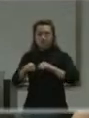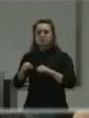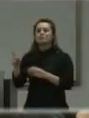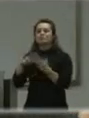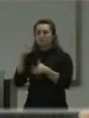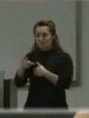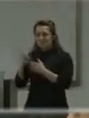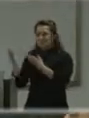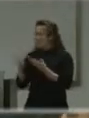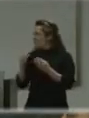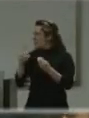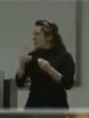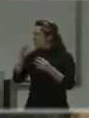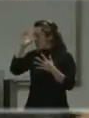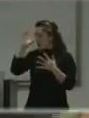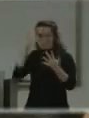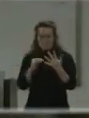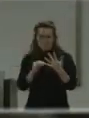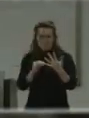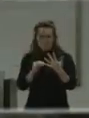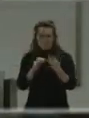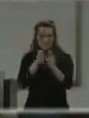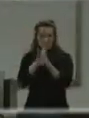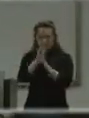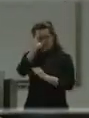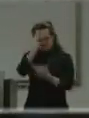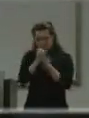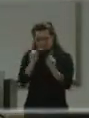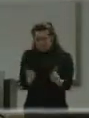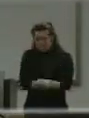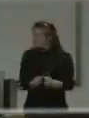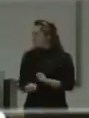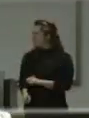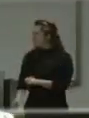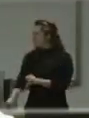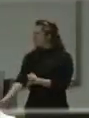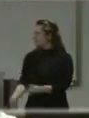para hacer los comentarios de cierre del evento